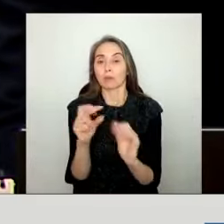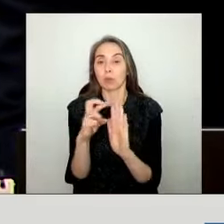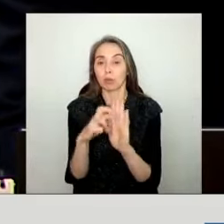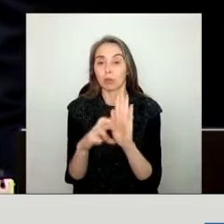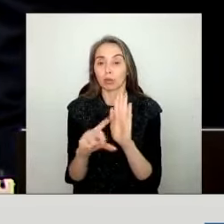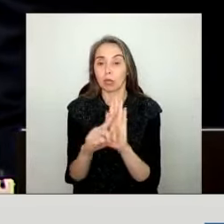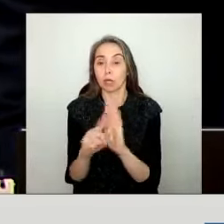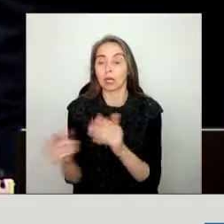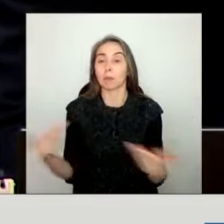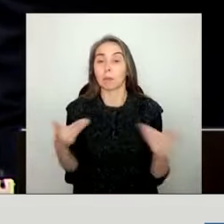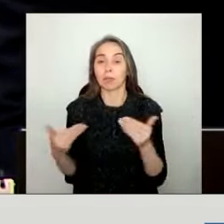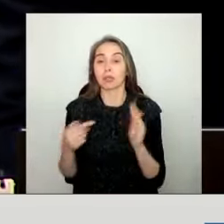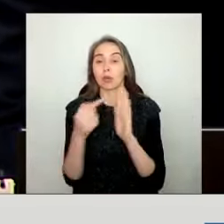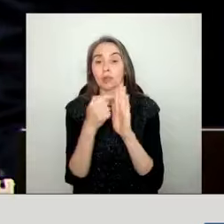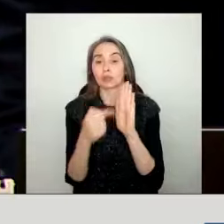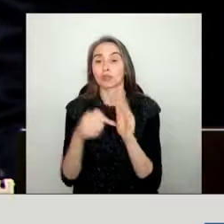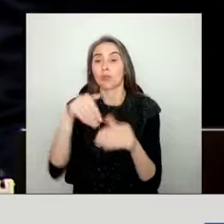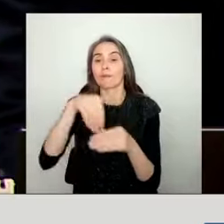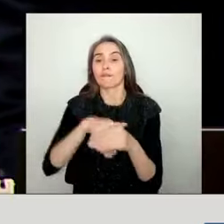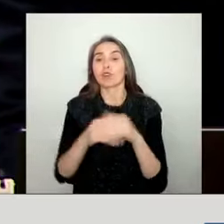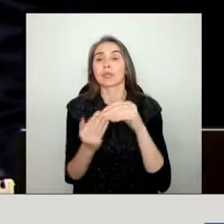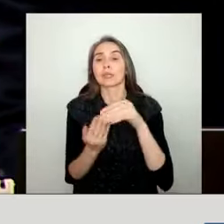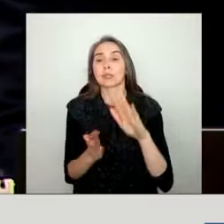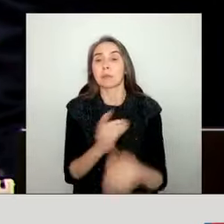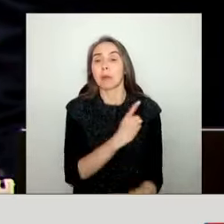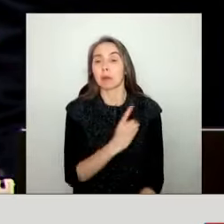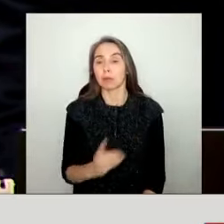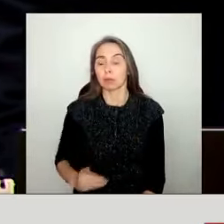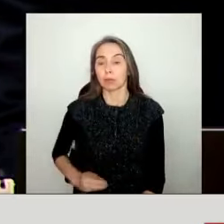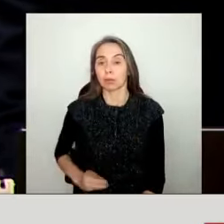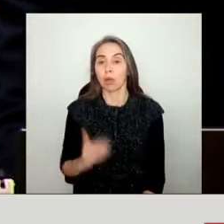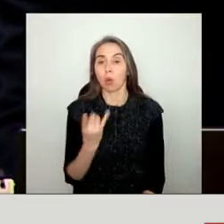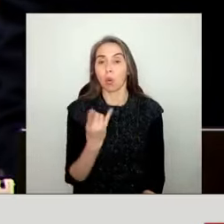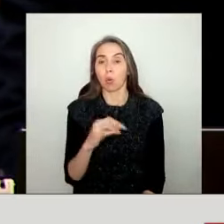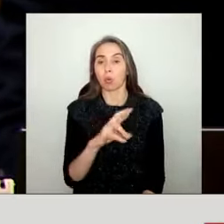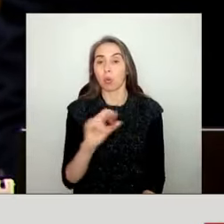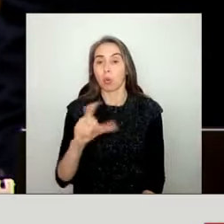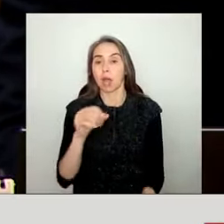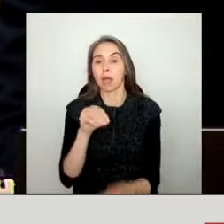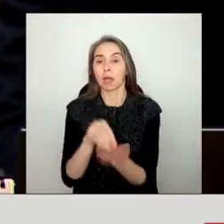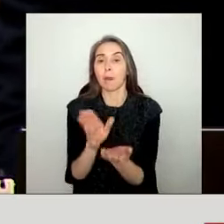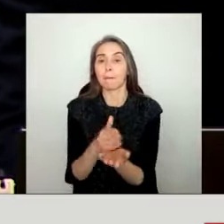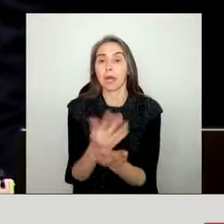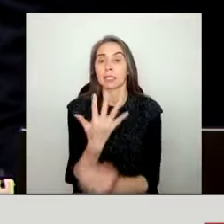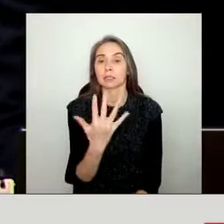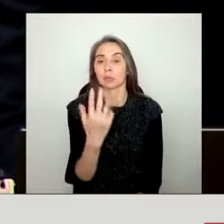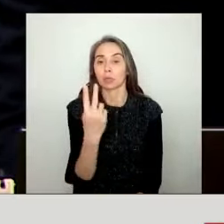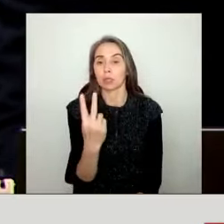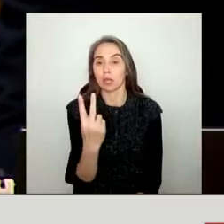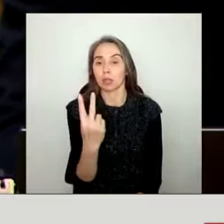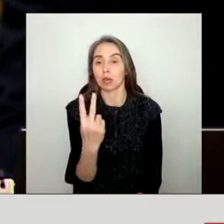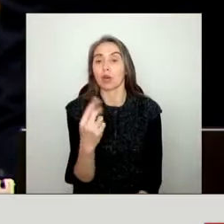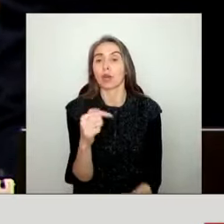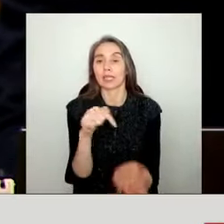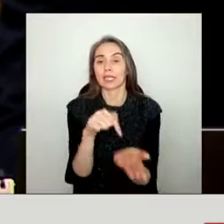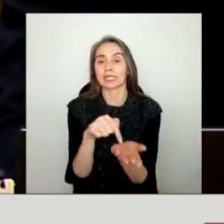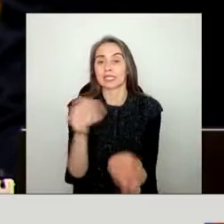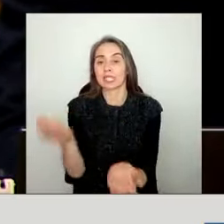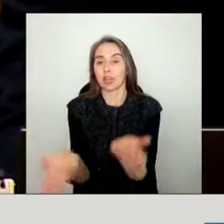separada ha sido solicitada por el diputado Francisco undurraga y que consta en la página 52 del Comparado